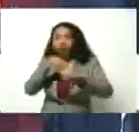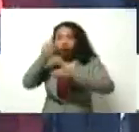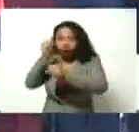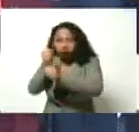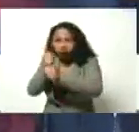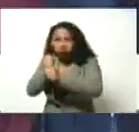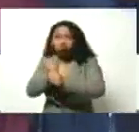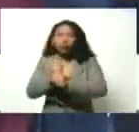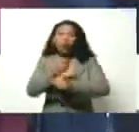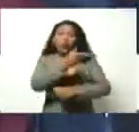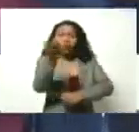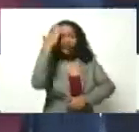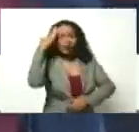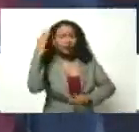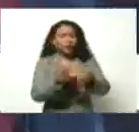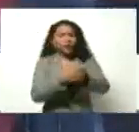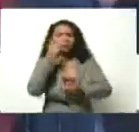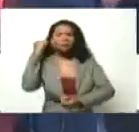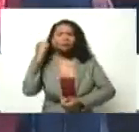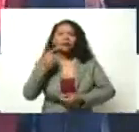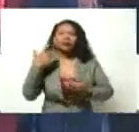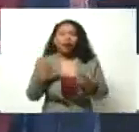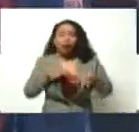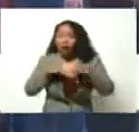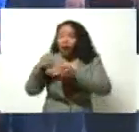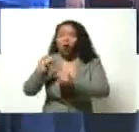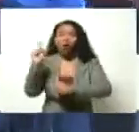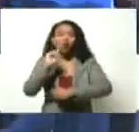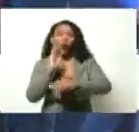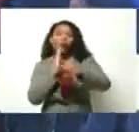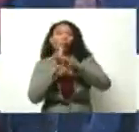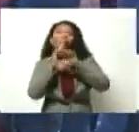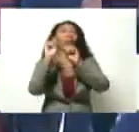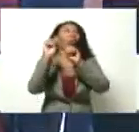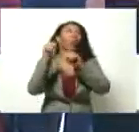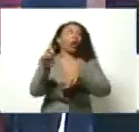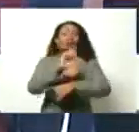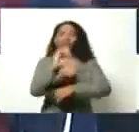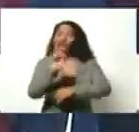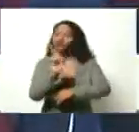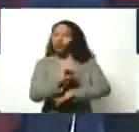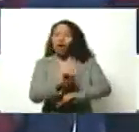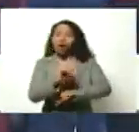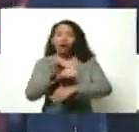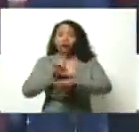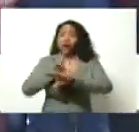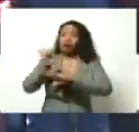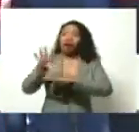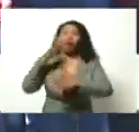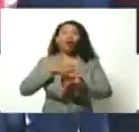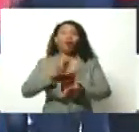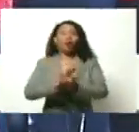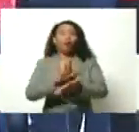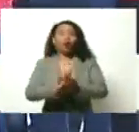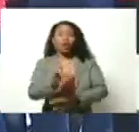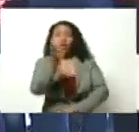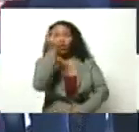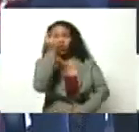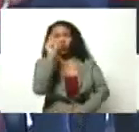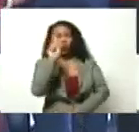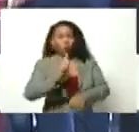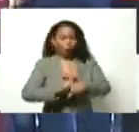hermanos y hermanas que el imperialismo no se va a rendir no nos va a dejar tranquilos ni un